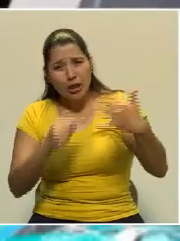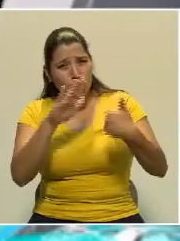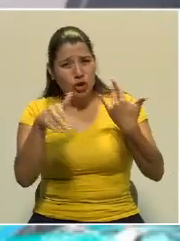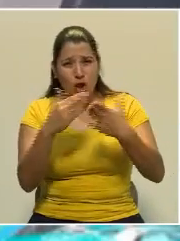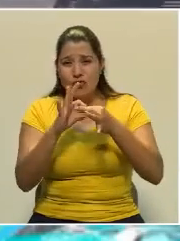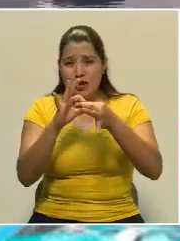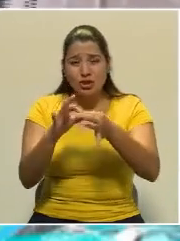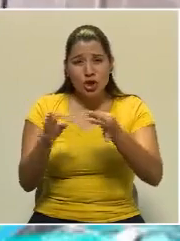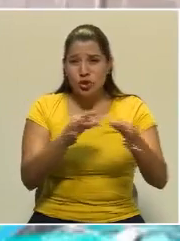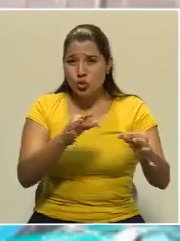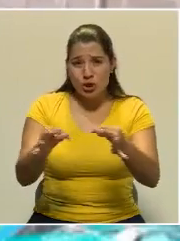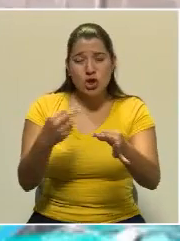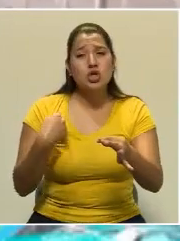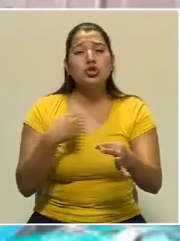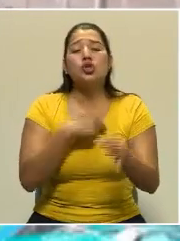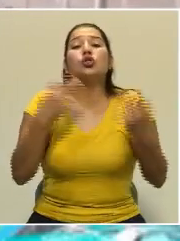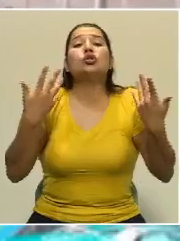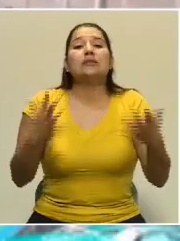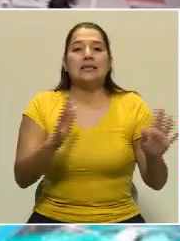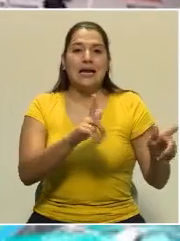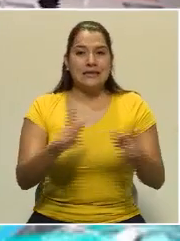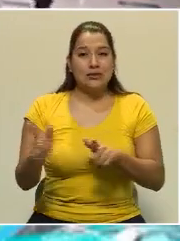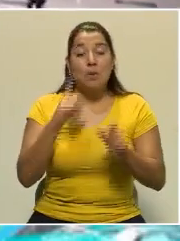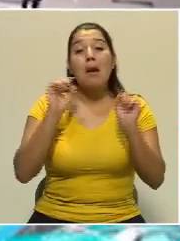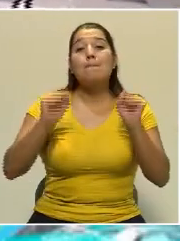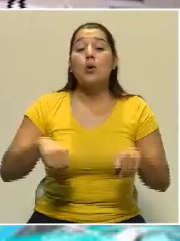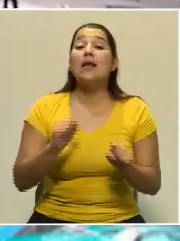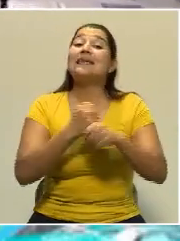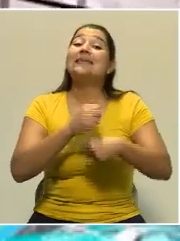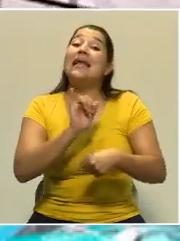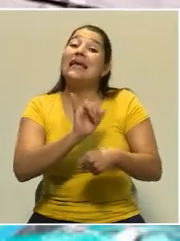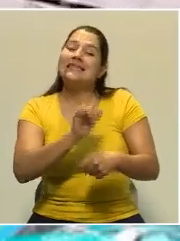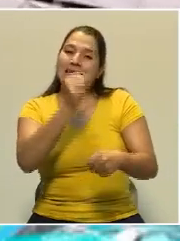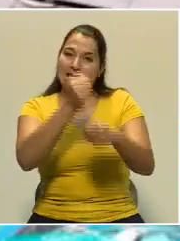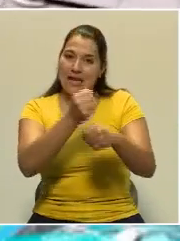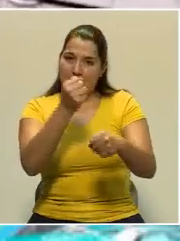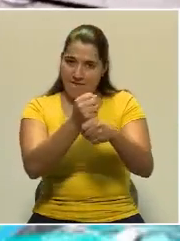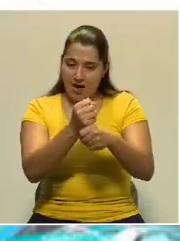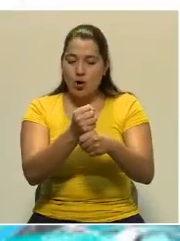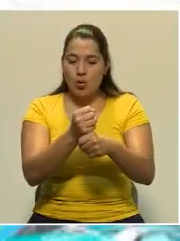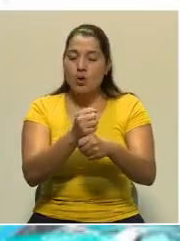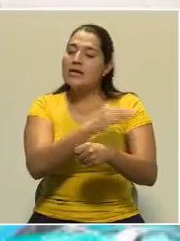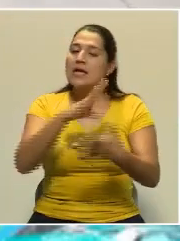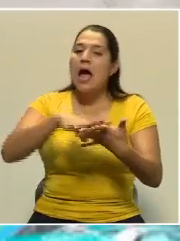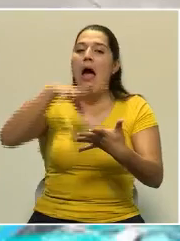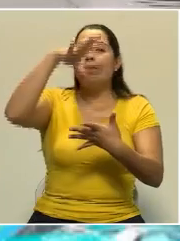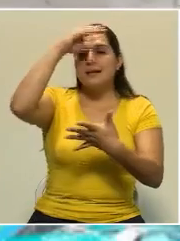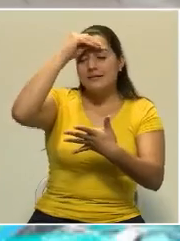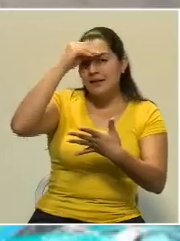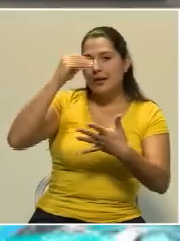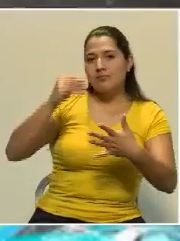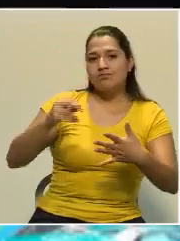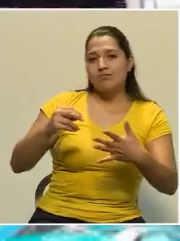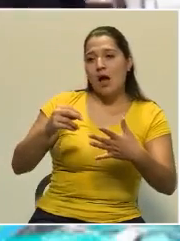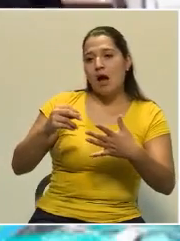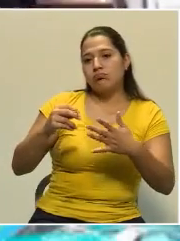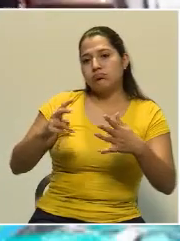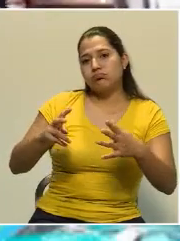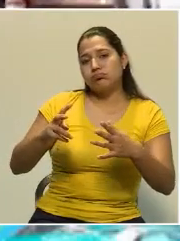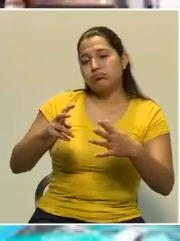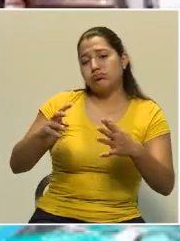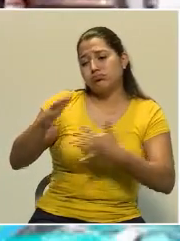absolutamente estamos preparados para hacer este trabajo conviviendo con el coronavirus. Así que le damos gracias